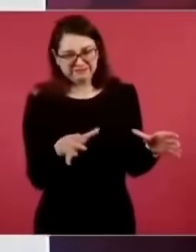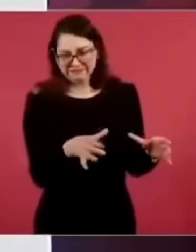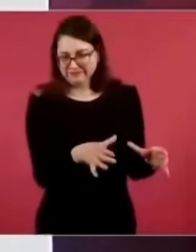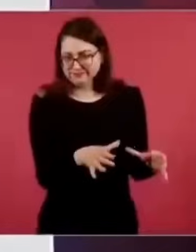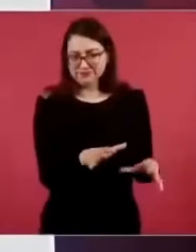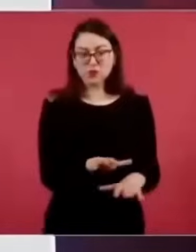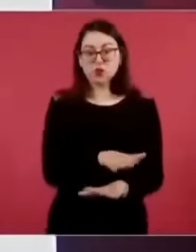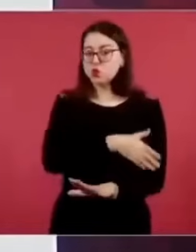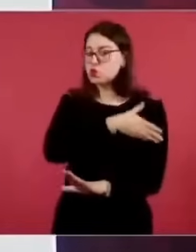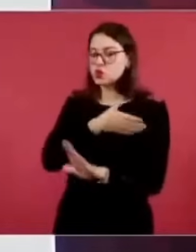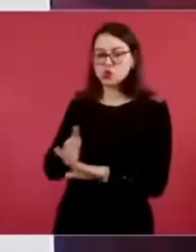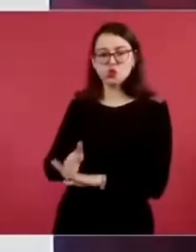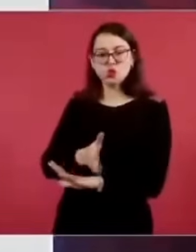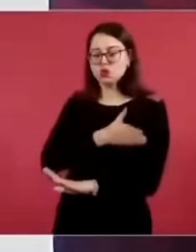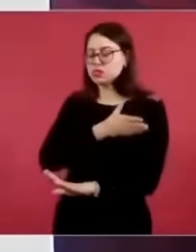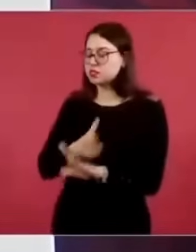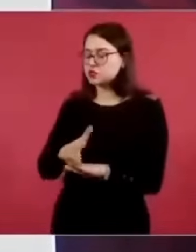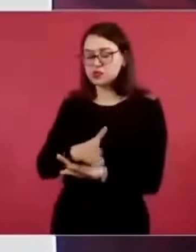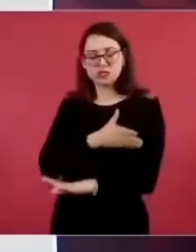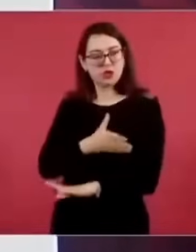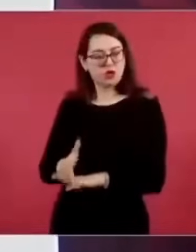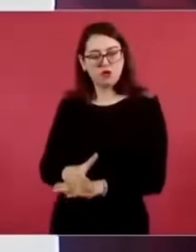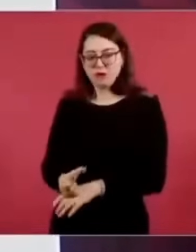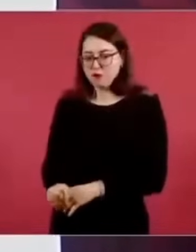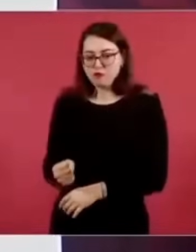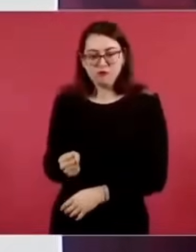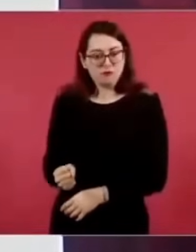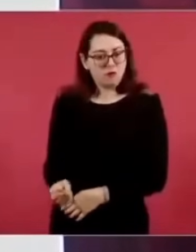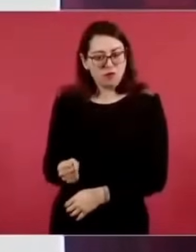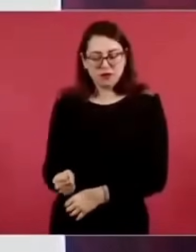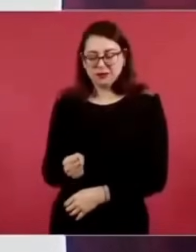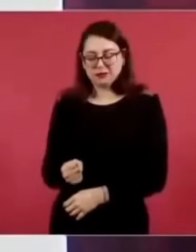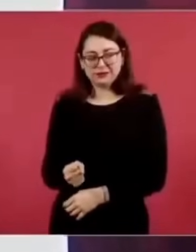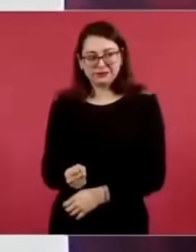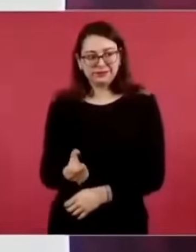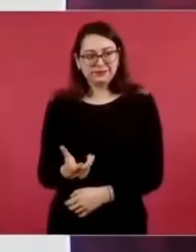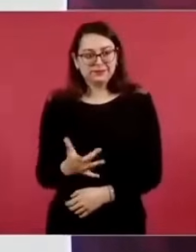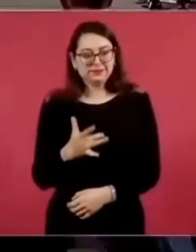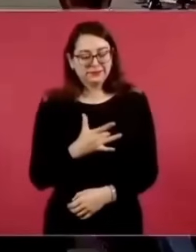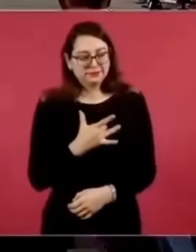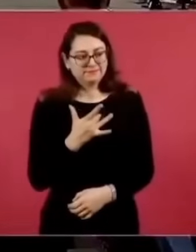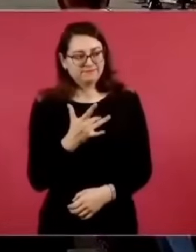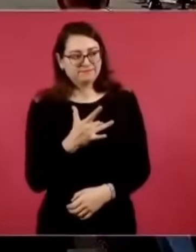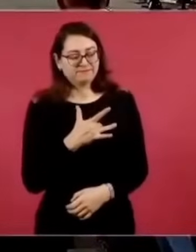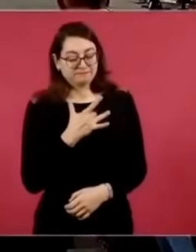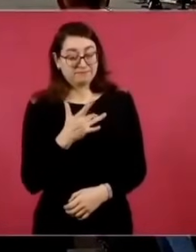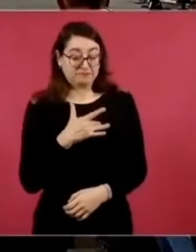promovió a su paisano, maestro,